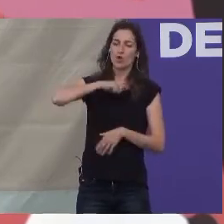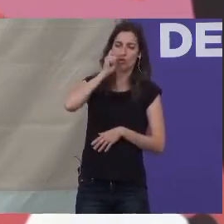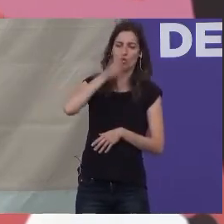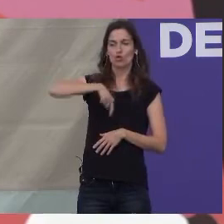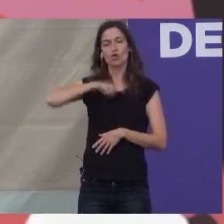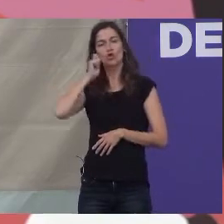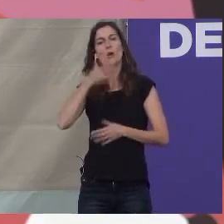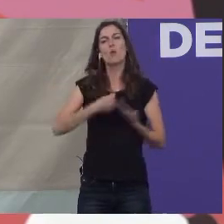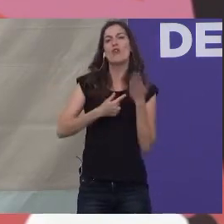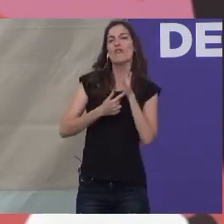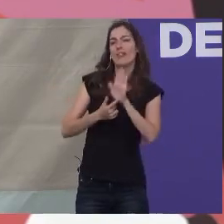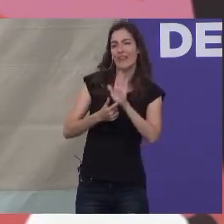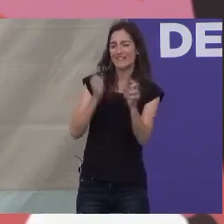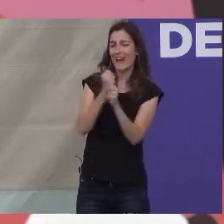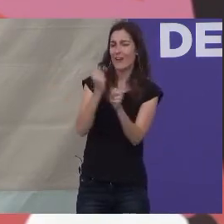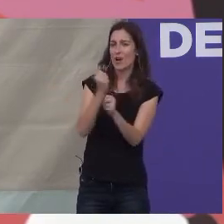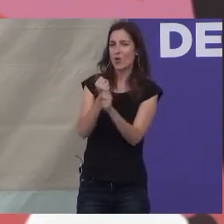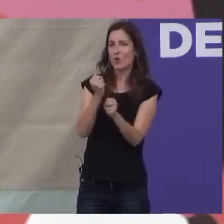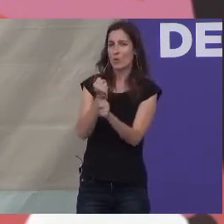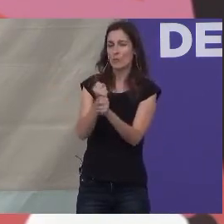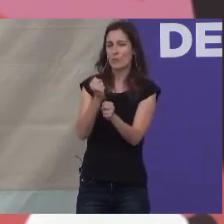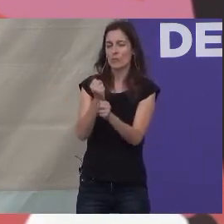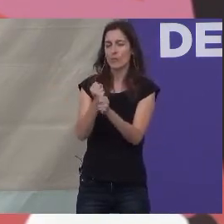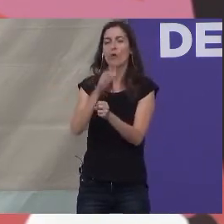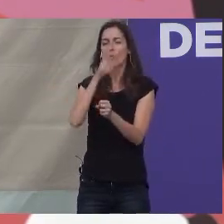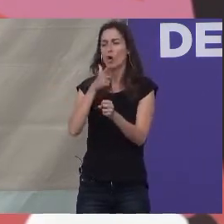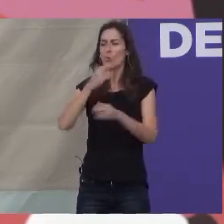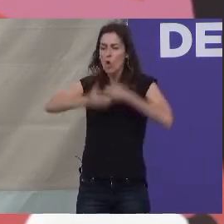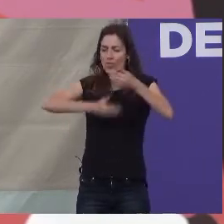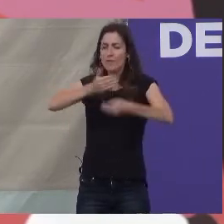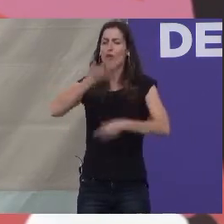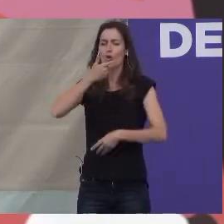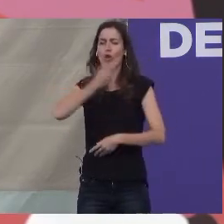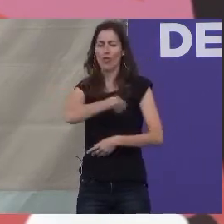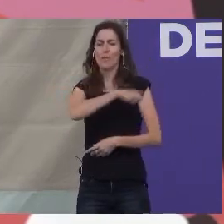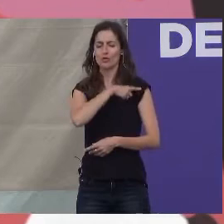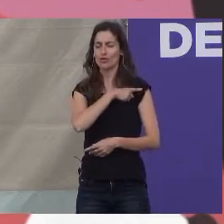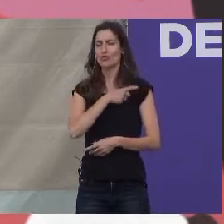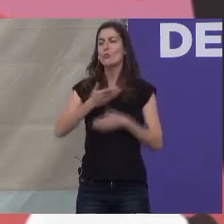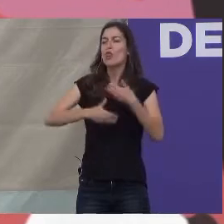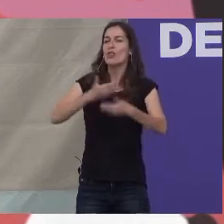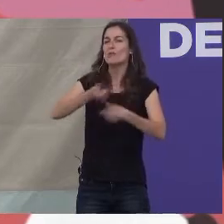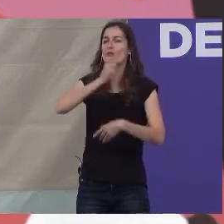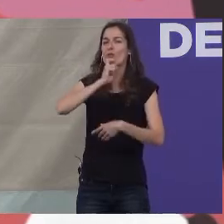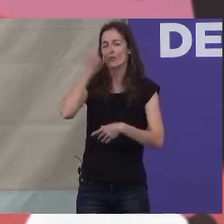nosotros y nosotras podemos ofrecer un trabajo como conocedores del procedimiento, porque lo conocemos,